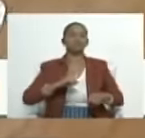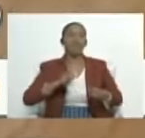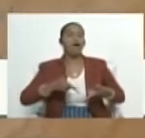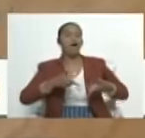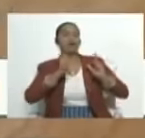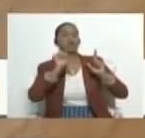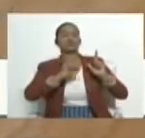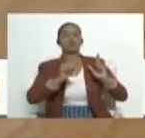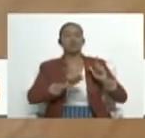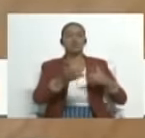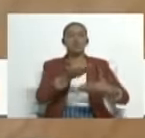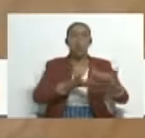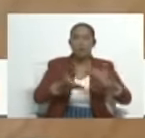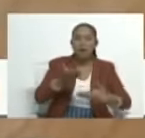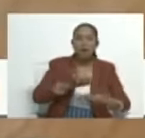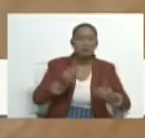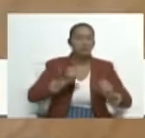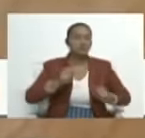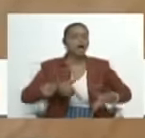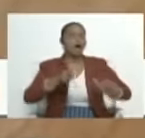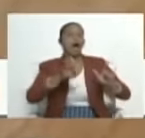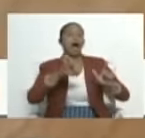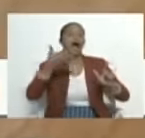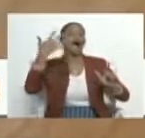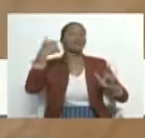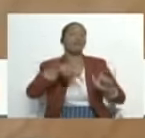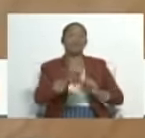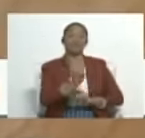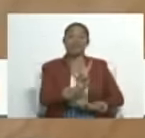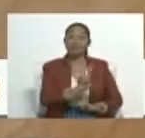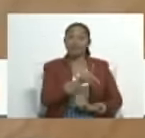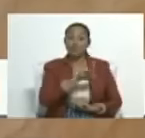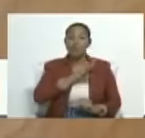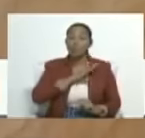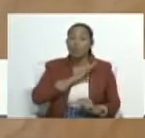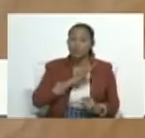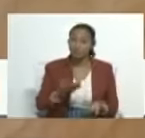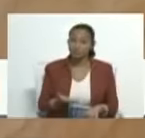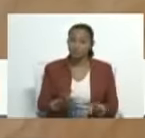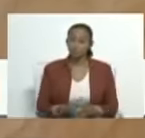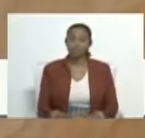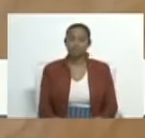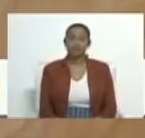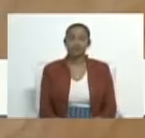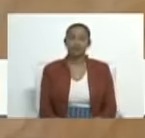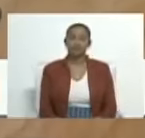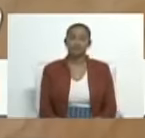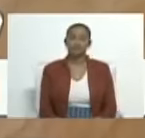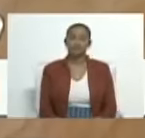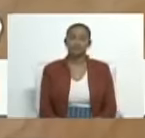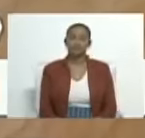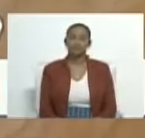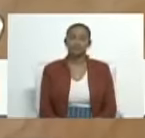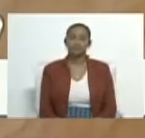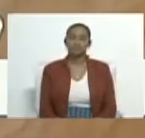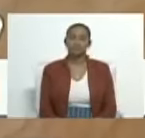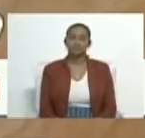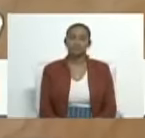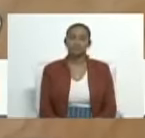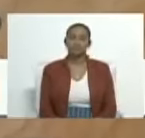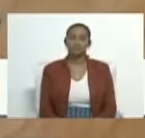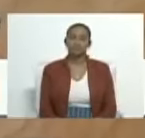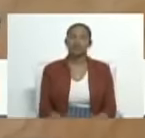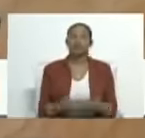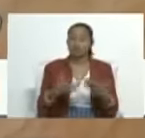de comercio exterior de Venezuela, de su colonia. Y ese final pretenden reeditarlo